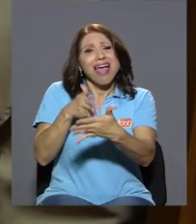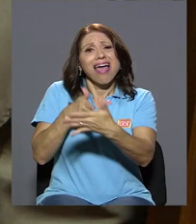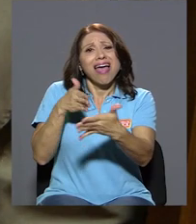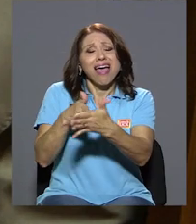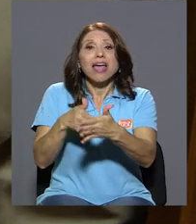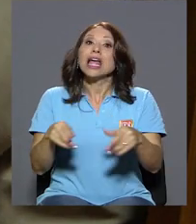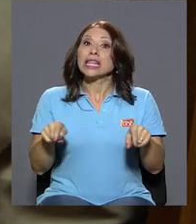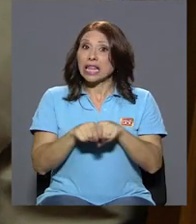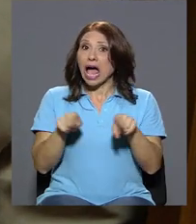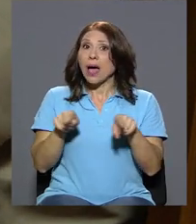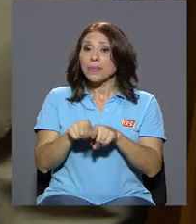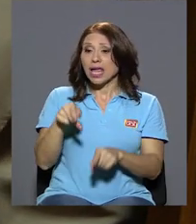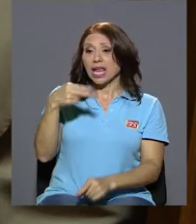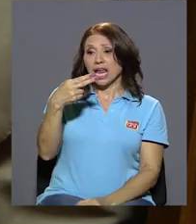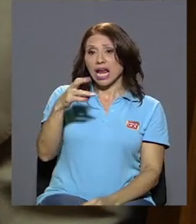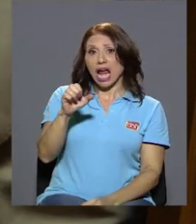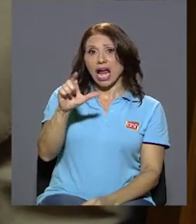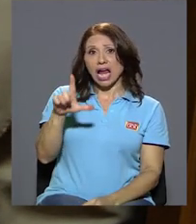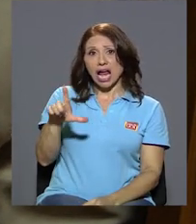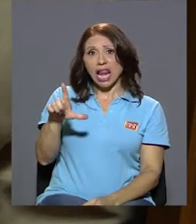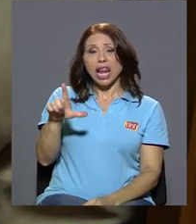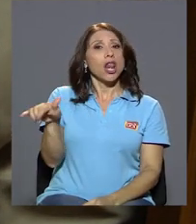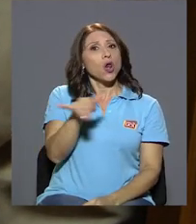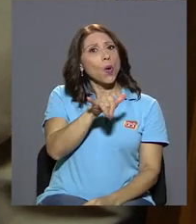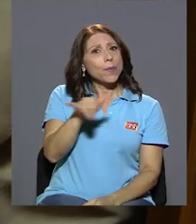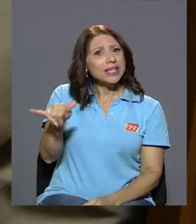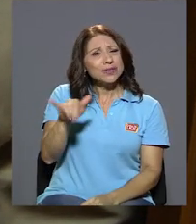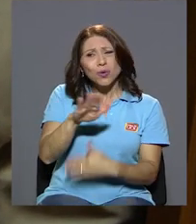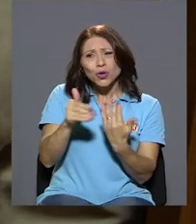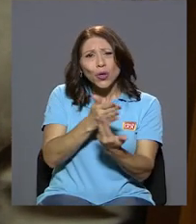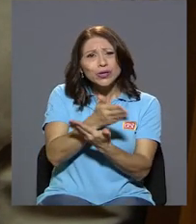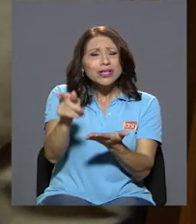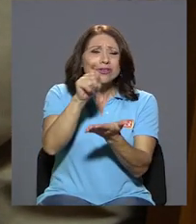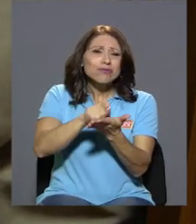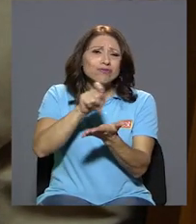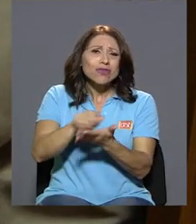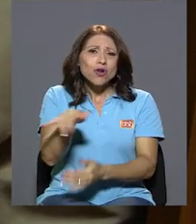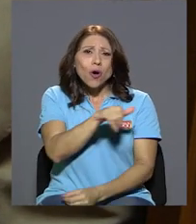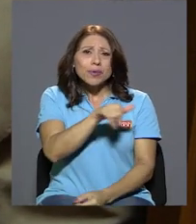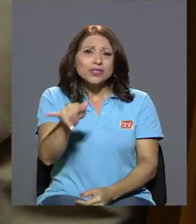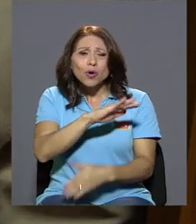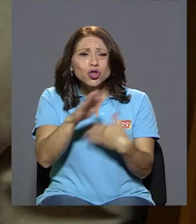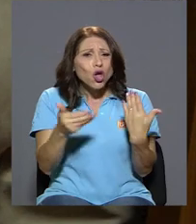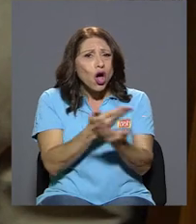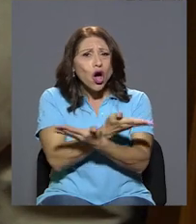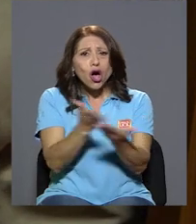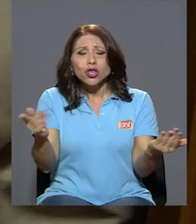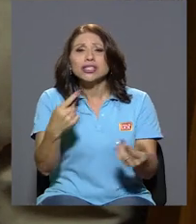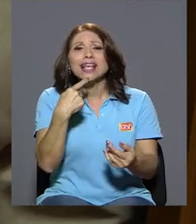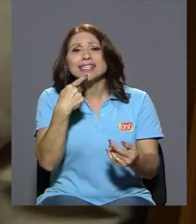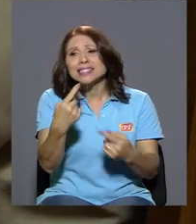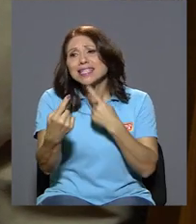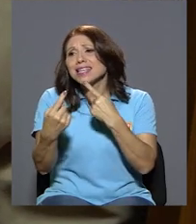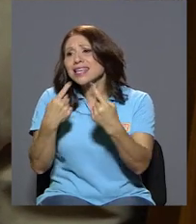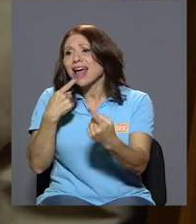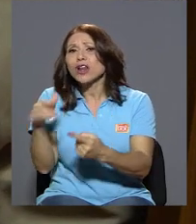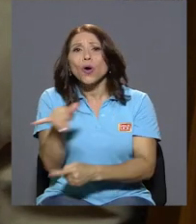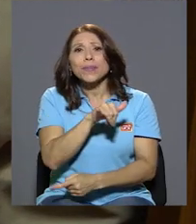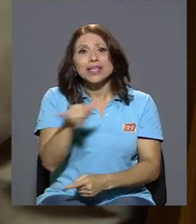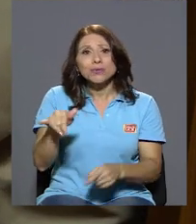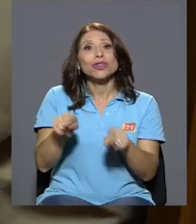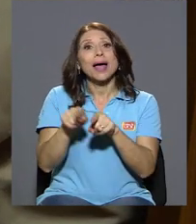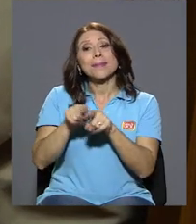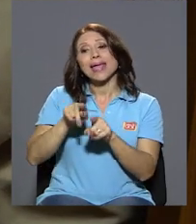eso en él también está en lo mismo y todos esos clásicos en lo mismo que todos decían lo mismo